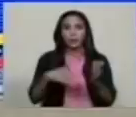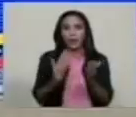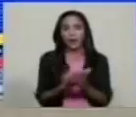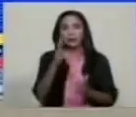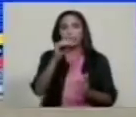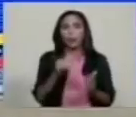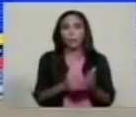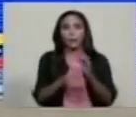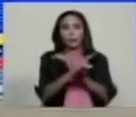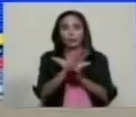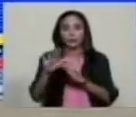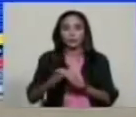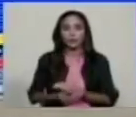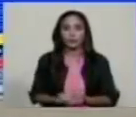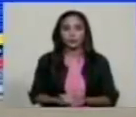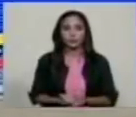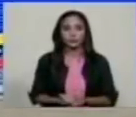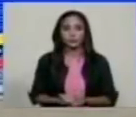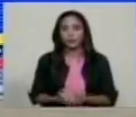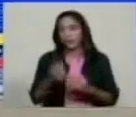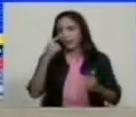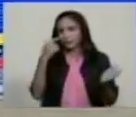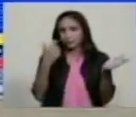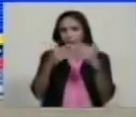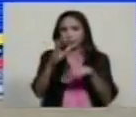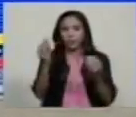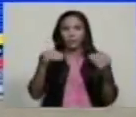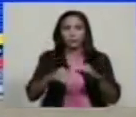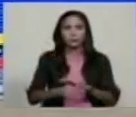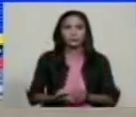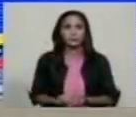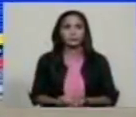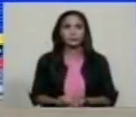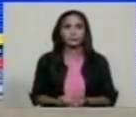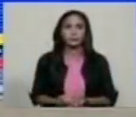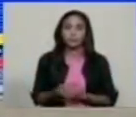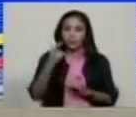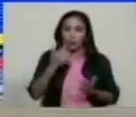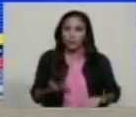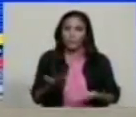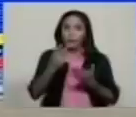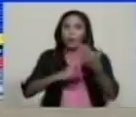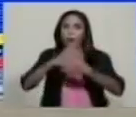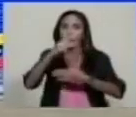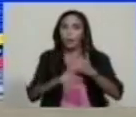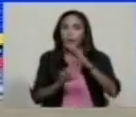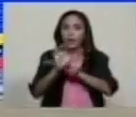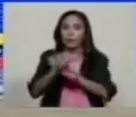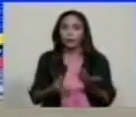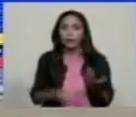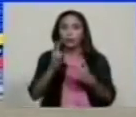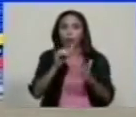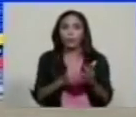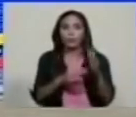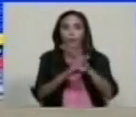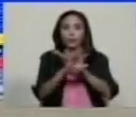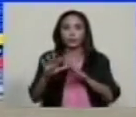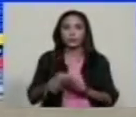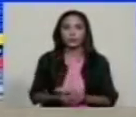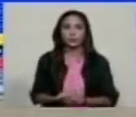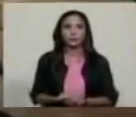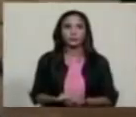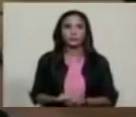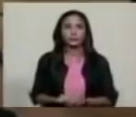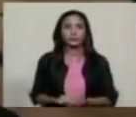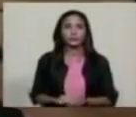2025 y más. Aquí está el Plan de la Patria 2025. El 10 de